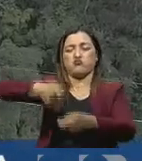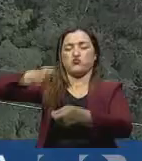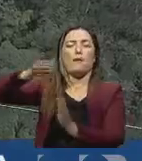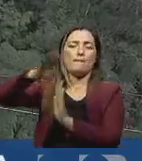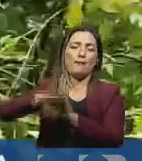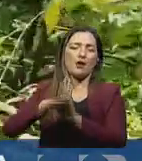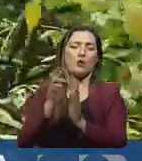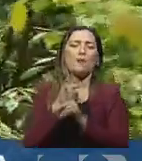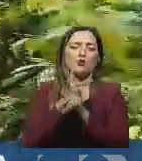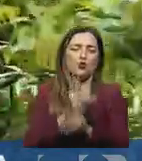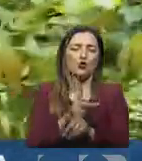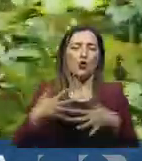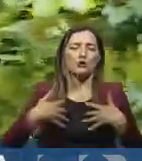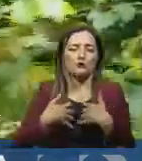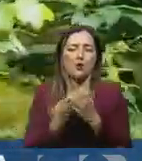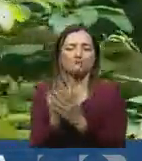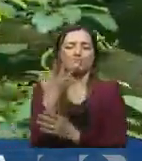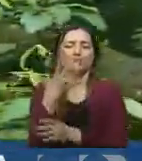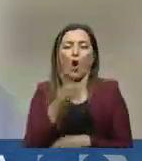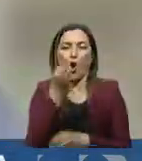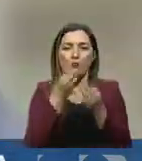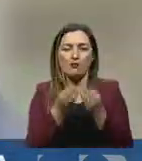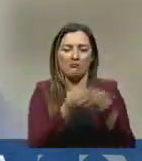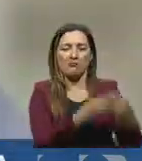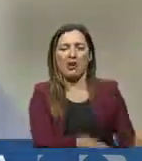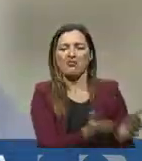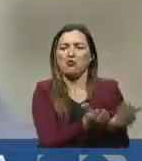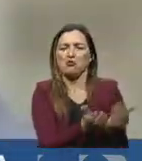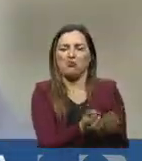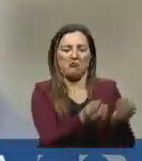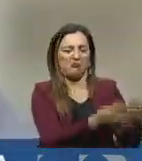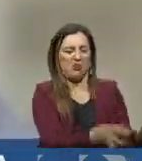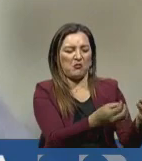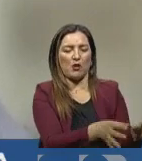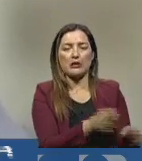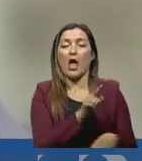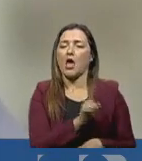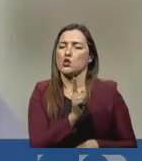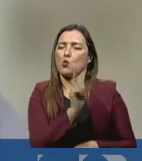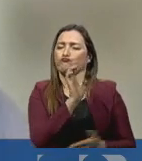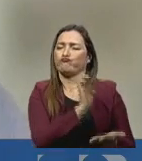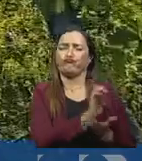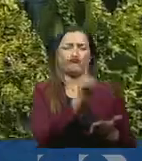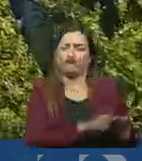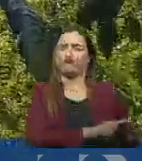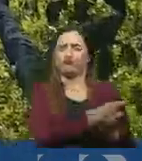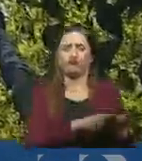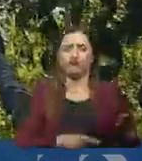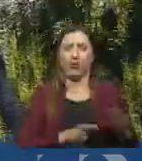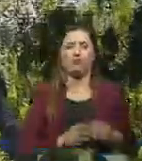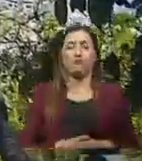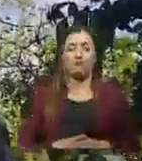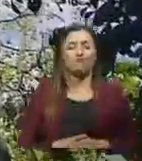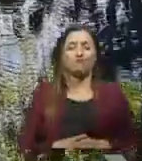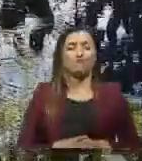biodiversidad del planeta para evitar el desperdicio de alimentos No es cierto porque es una fuente de deforestación quienes